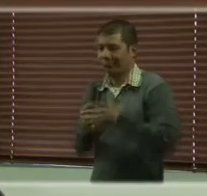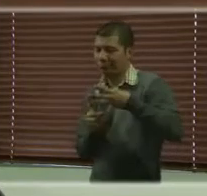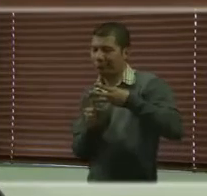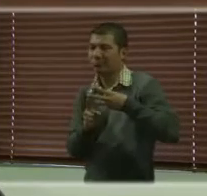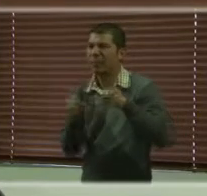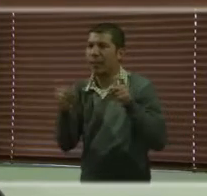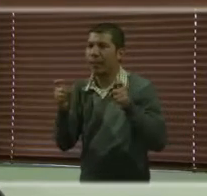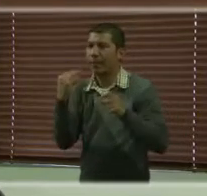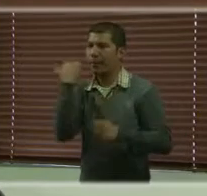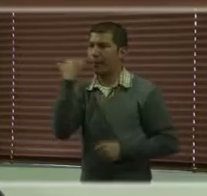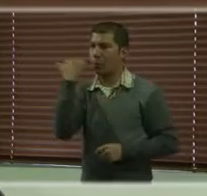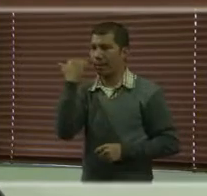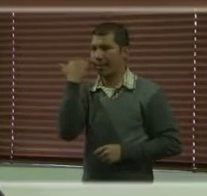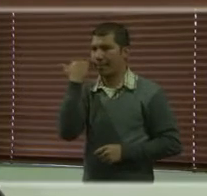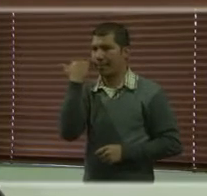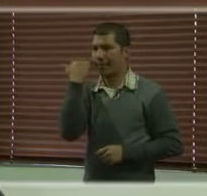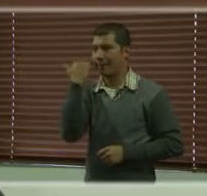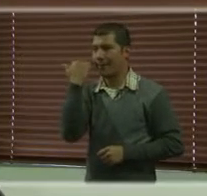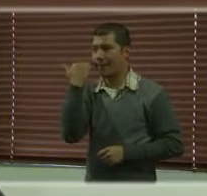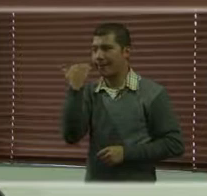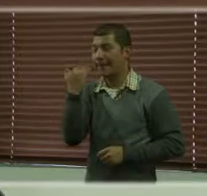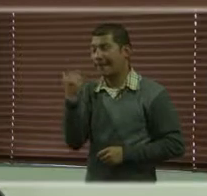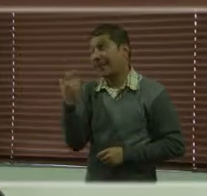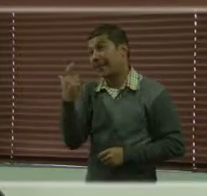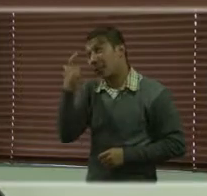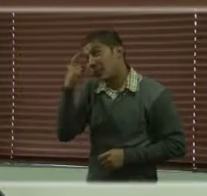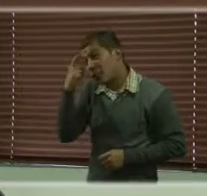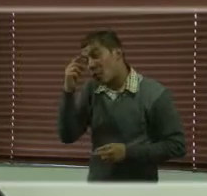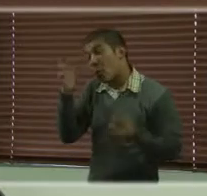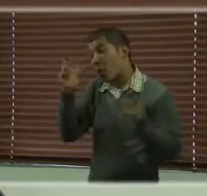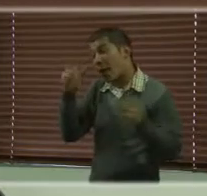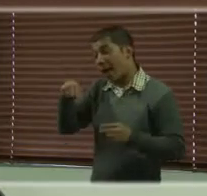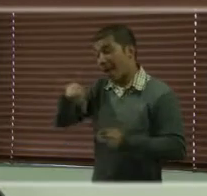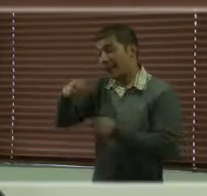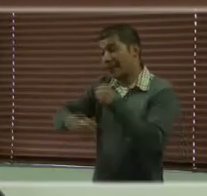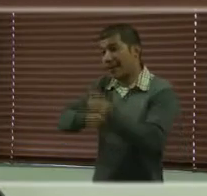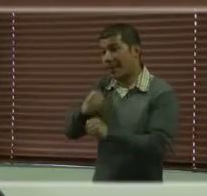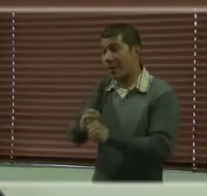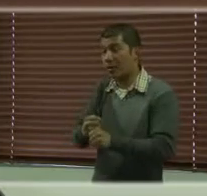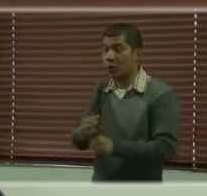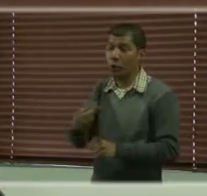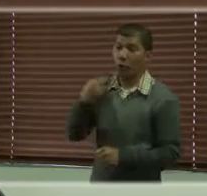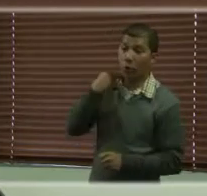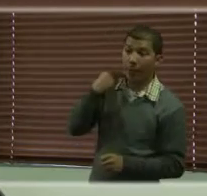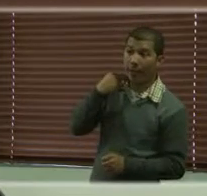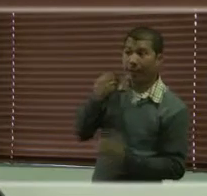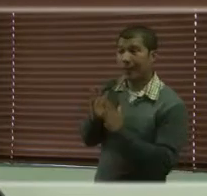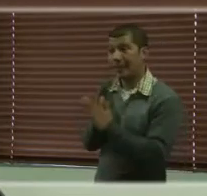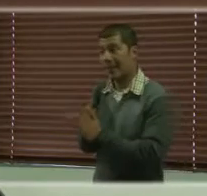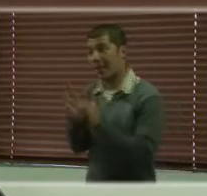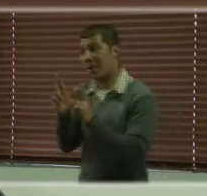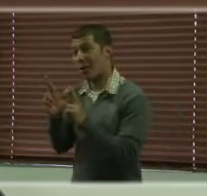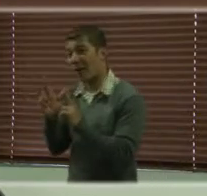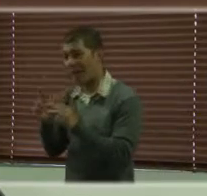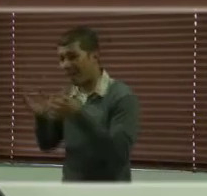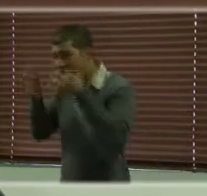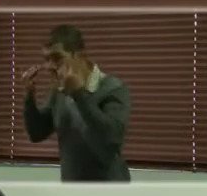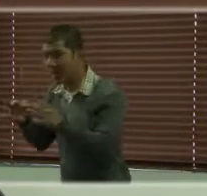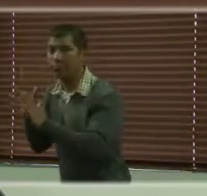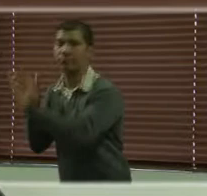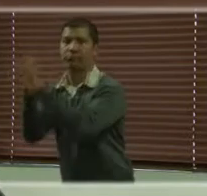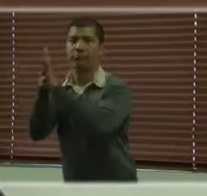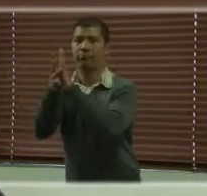va a ser adoptado yo tengo la esperanza que sea adoptado a finales de este año pero pero no es una promesa este